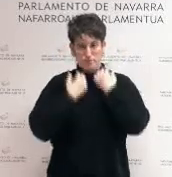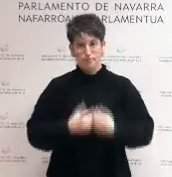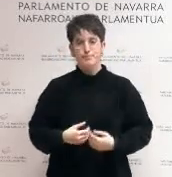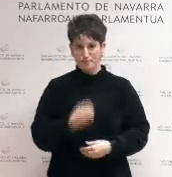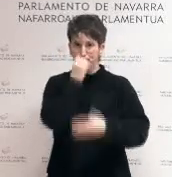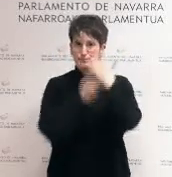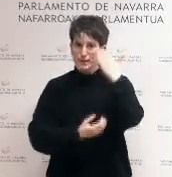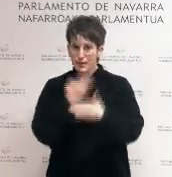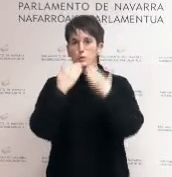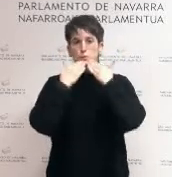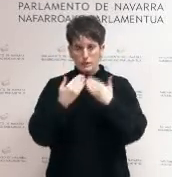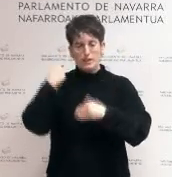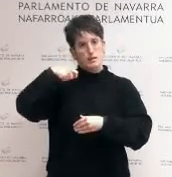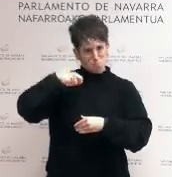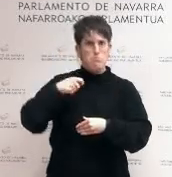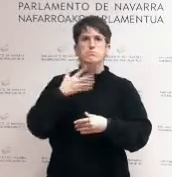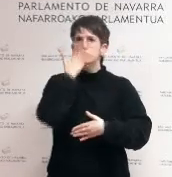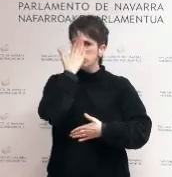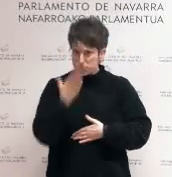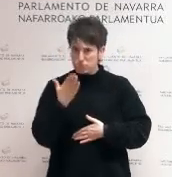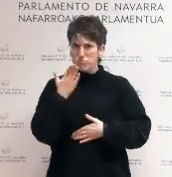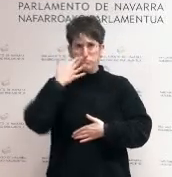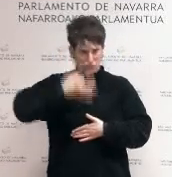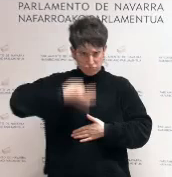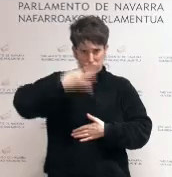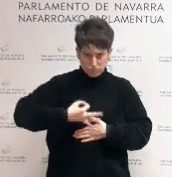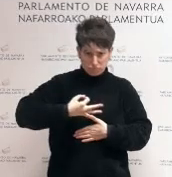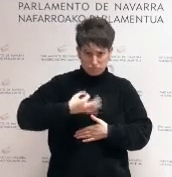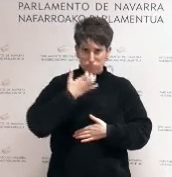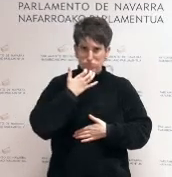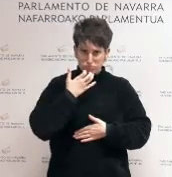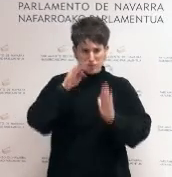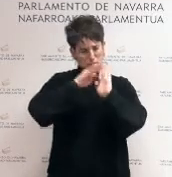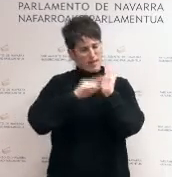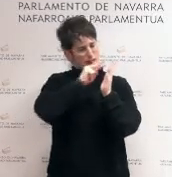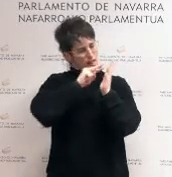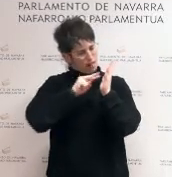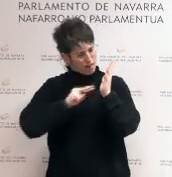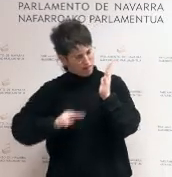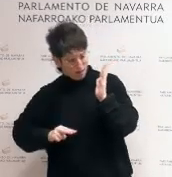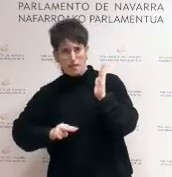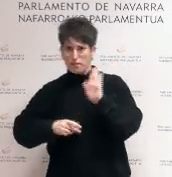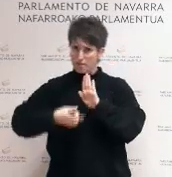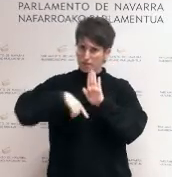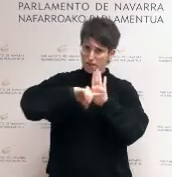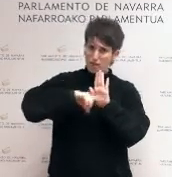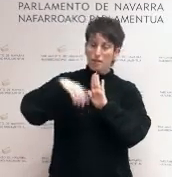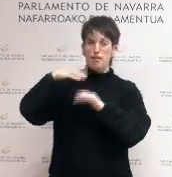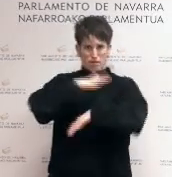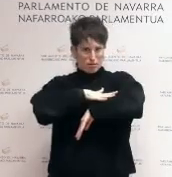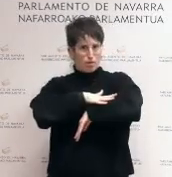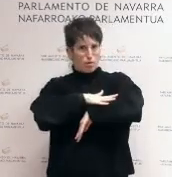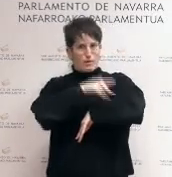Buenos días, muchas gracias, presidente. Lo cierto es que si leemos las medidas aprobadas en el decreto del Gobierno, en este decreto que